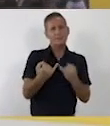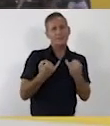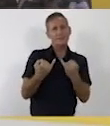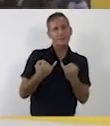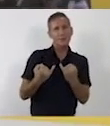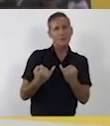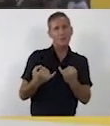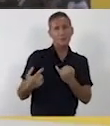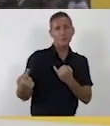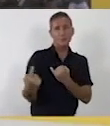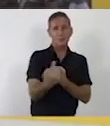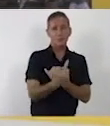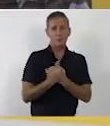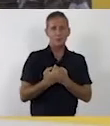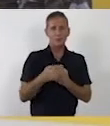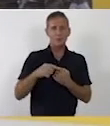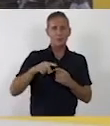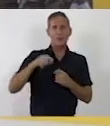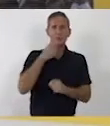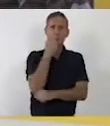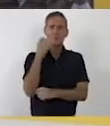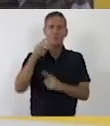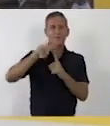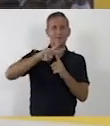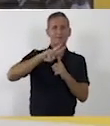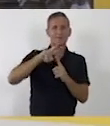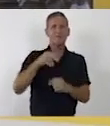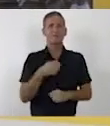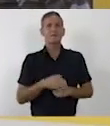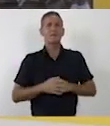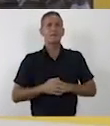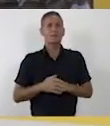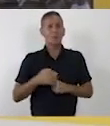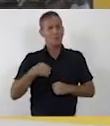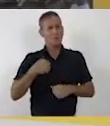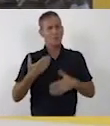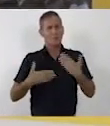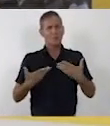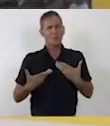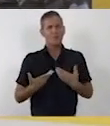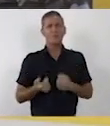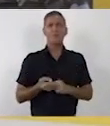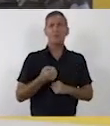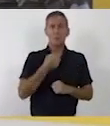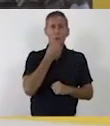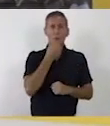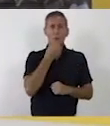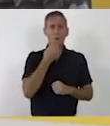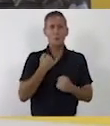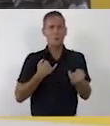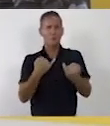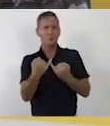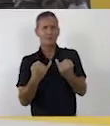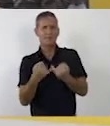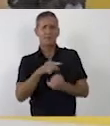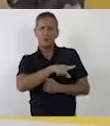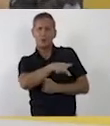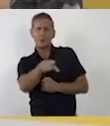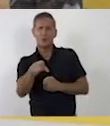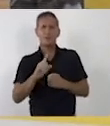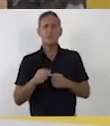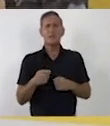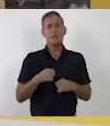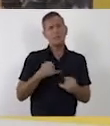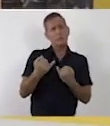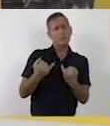interacción con nosotros los teleprofesores. Para mí es un placer tener esta opción de poder intercambiar con ustedes. Y digo